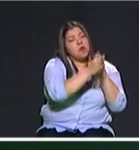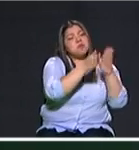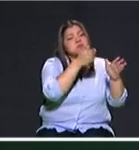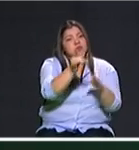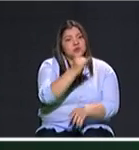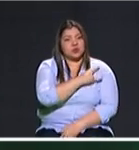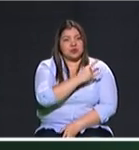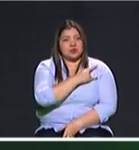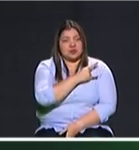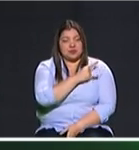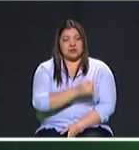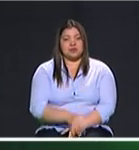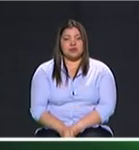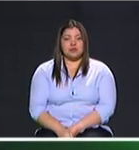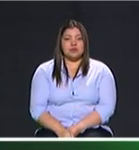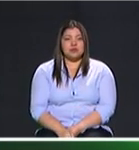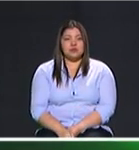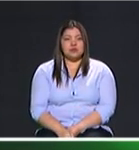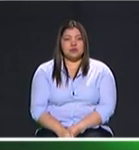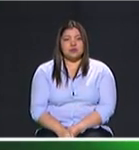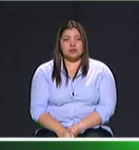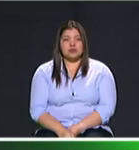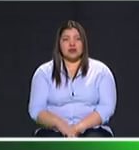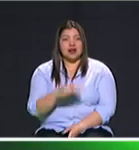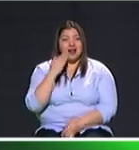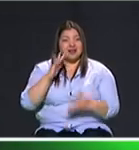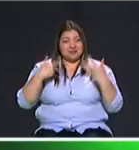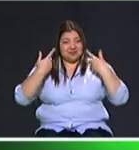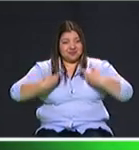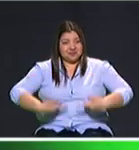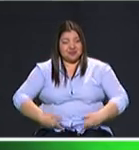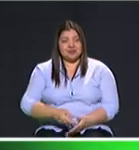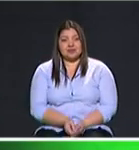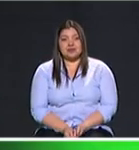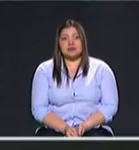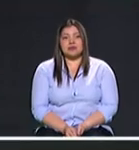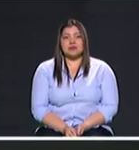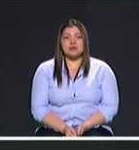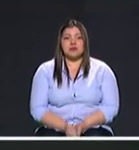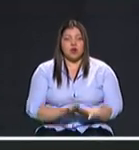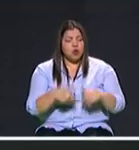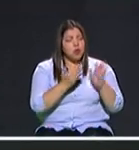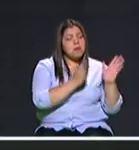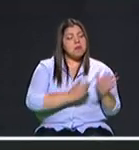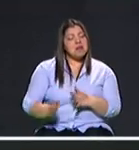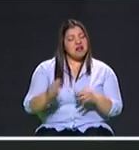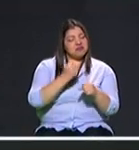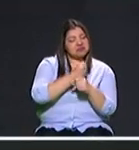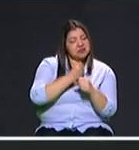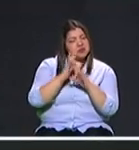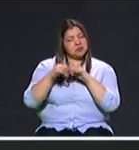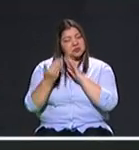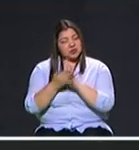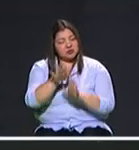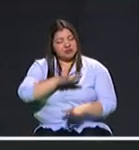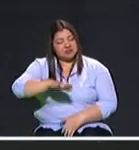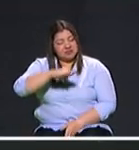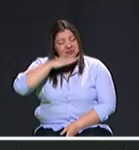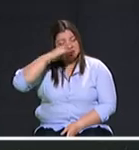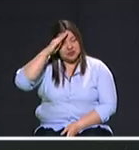elena rave como es ese plan suyo para generar mayor empleo y mayor educación médica bueno nosotros